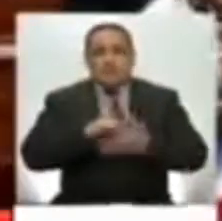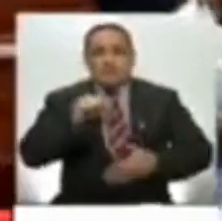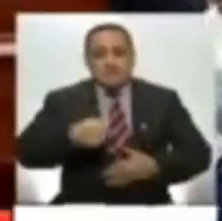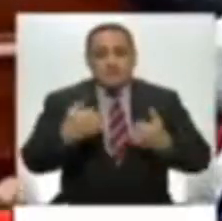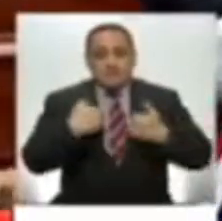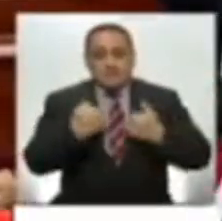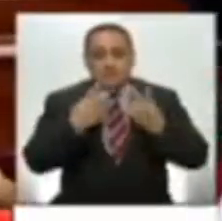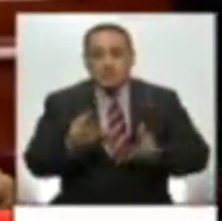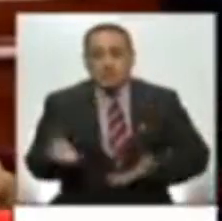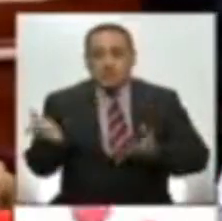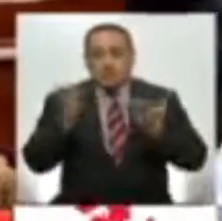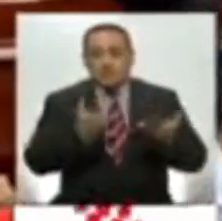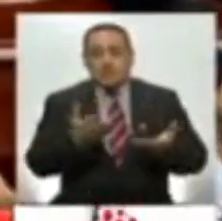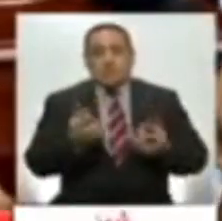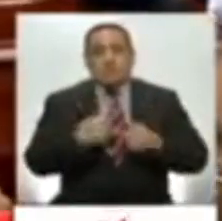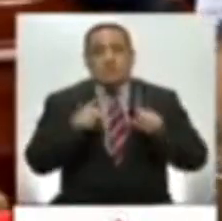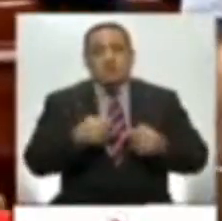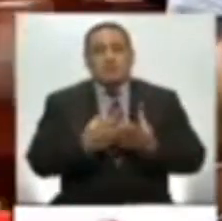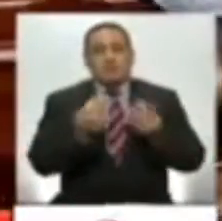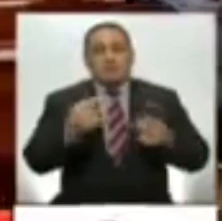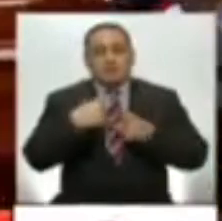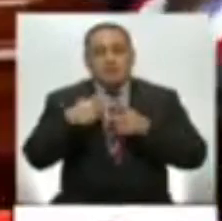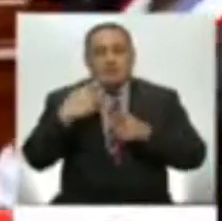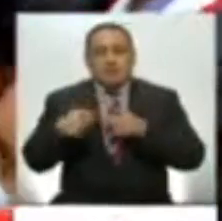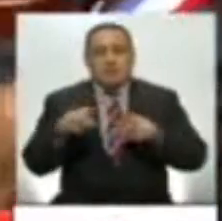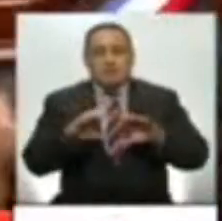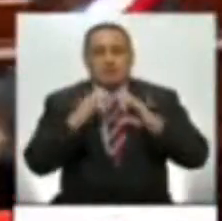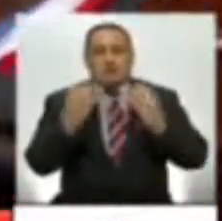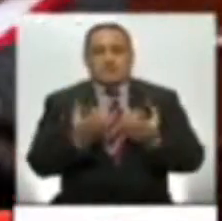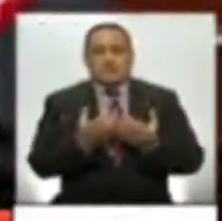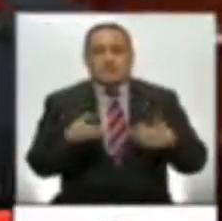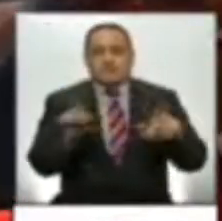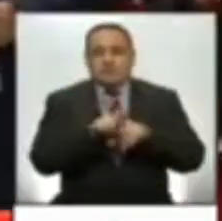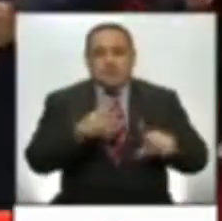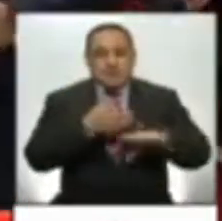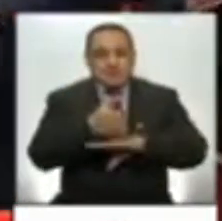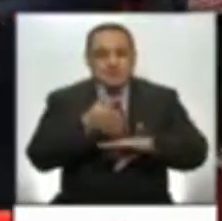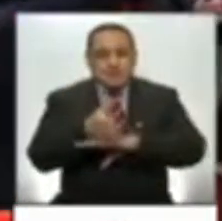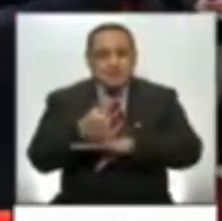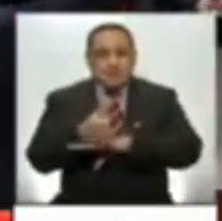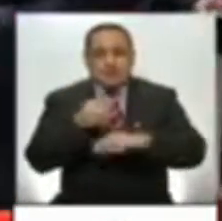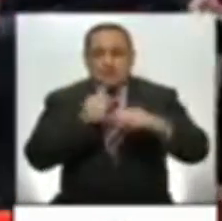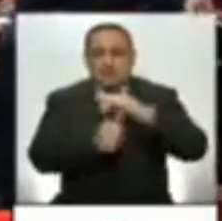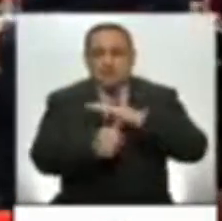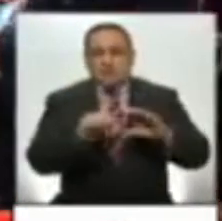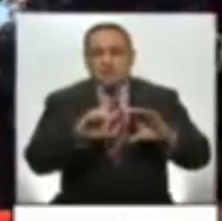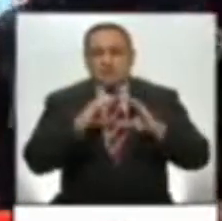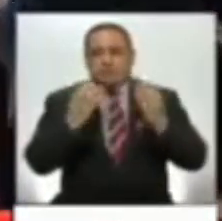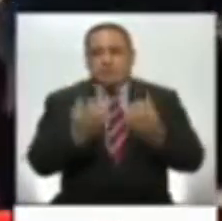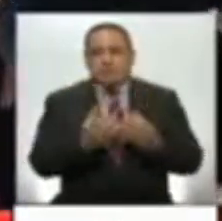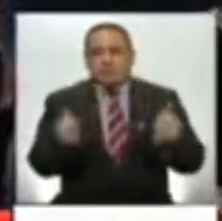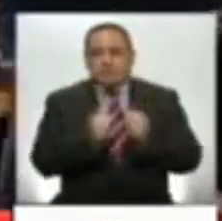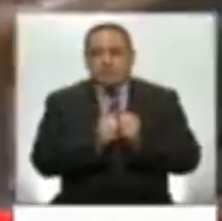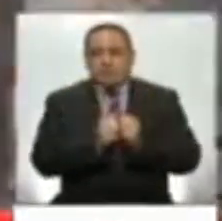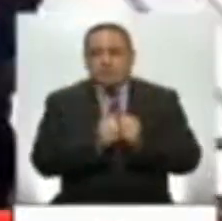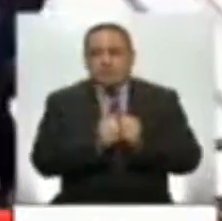tenido invitados, ¿no? Porque los diferentes congresistas ingresaban al hemiciclo con